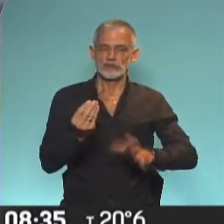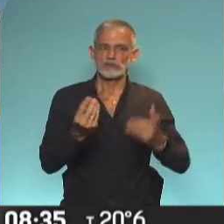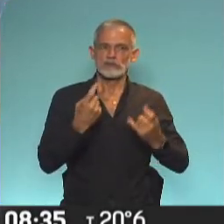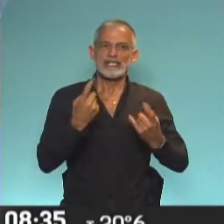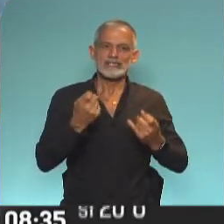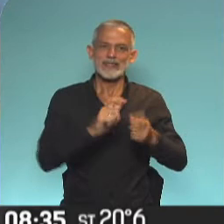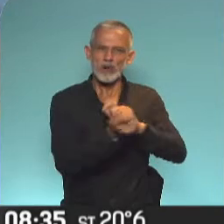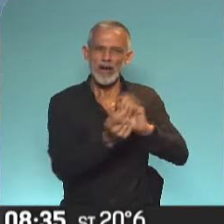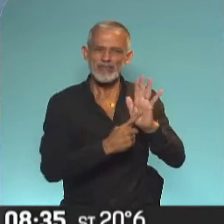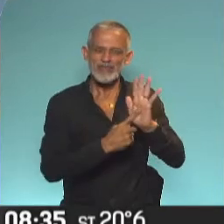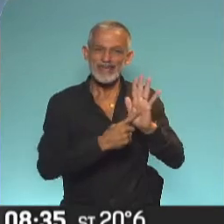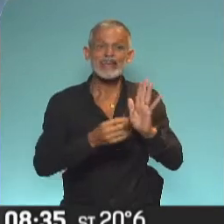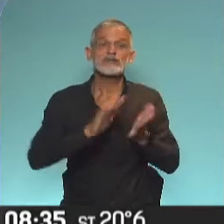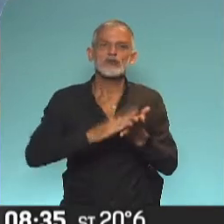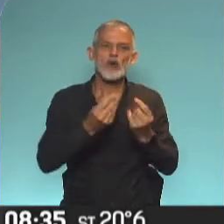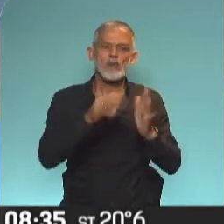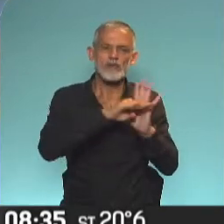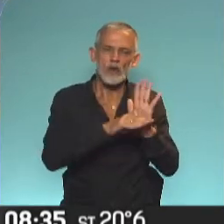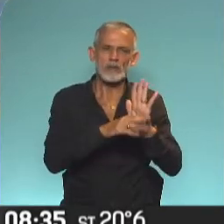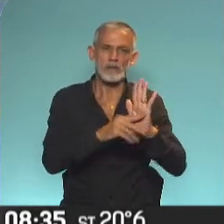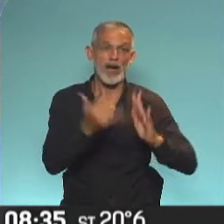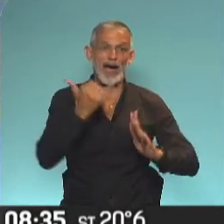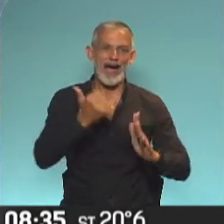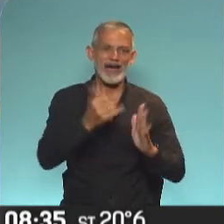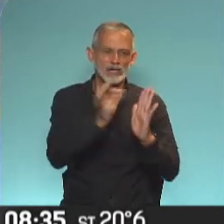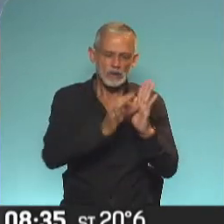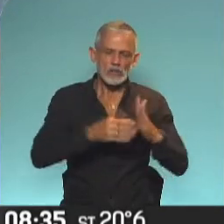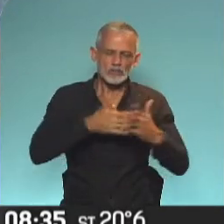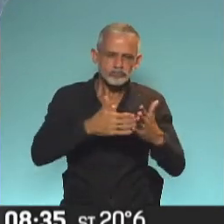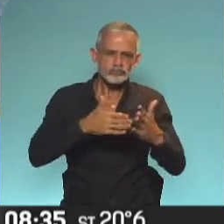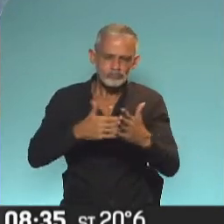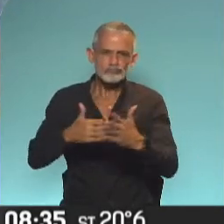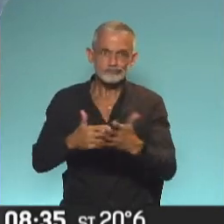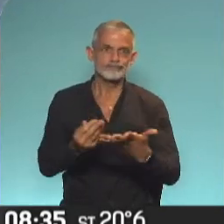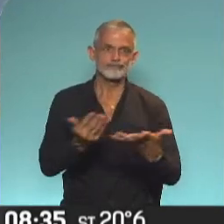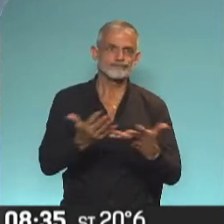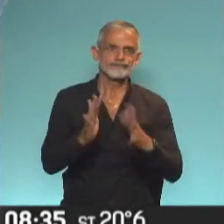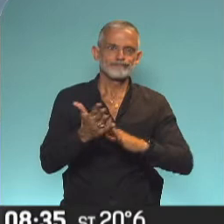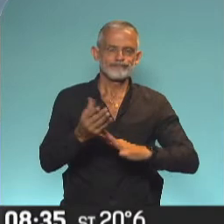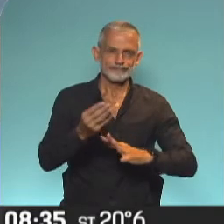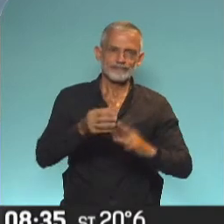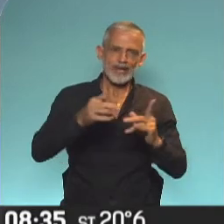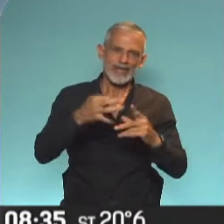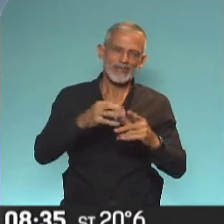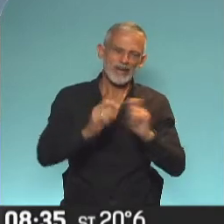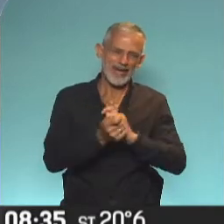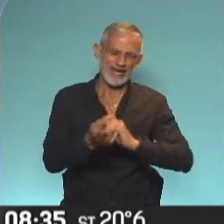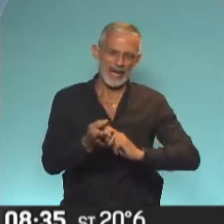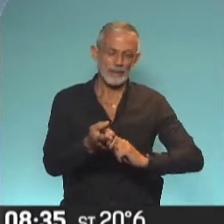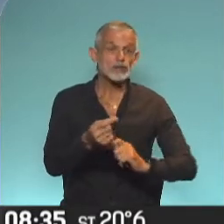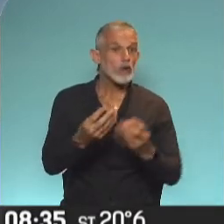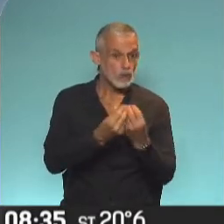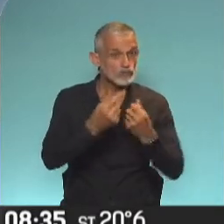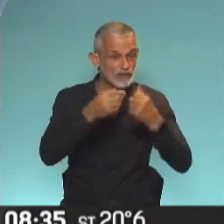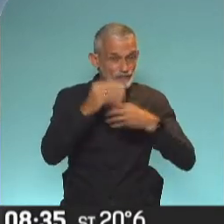una reforma del decreto de su implementación porque hay algunos obstáculos en el procedimiento. Igual se ha logrado que muchas familias que no